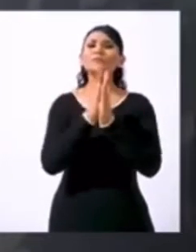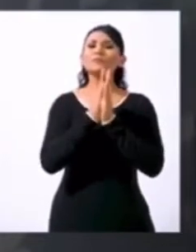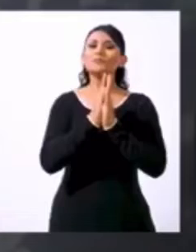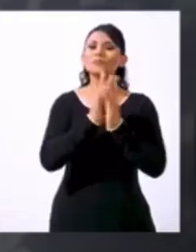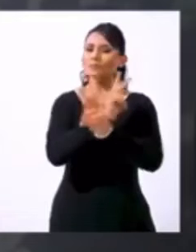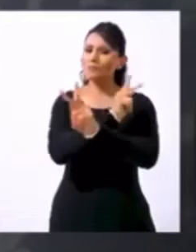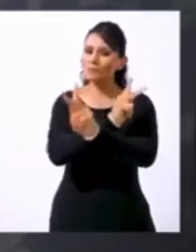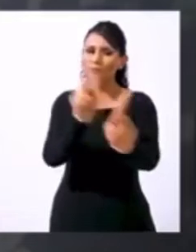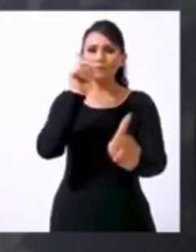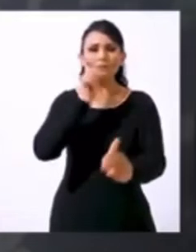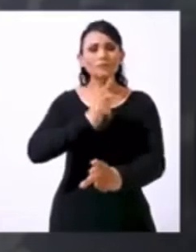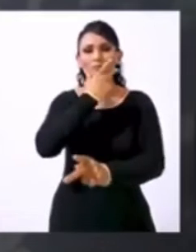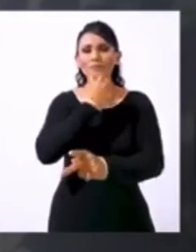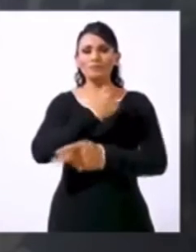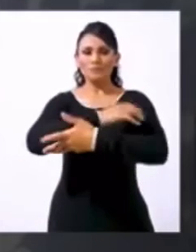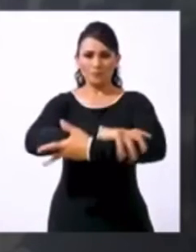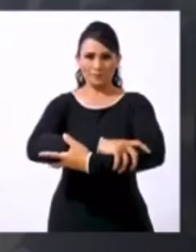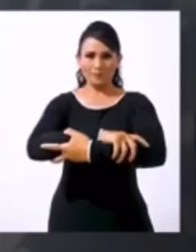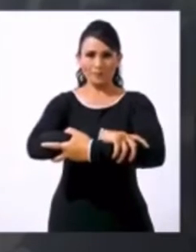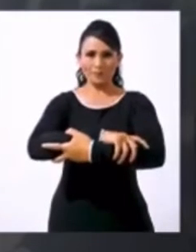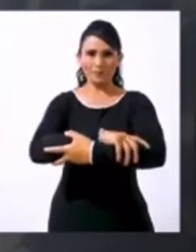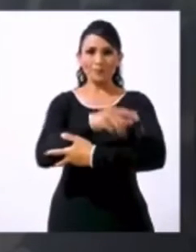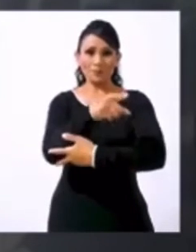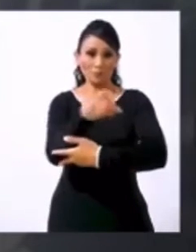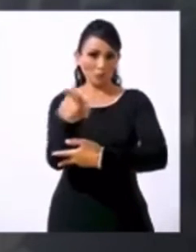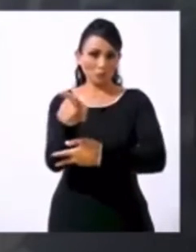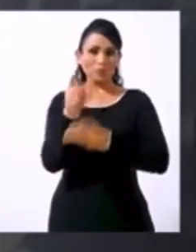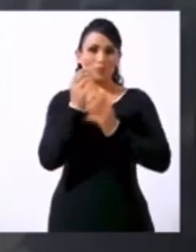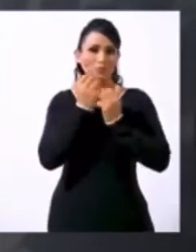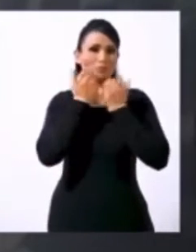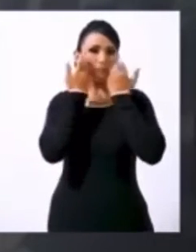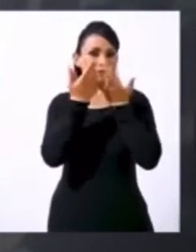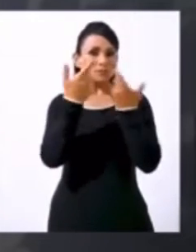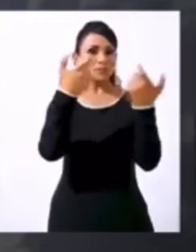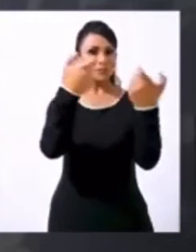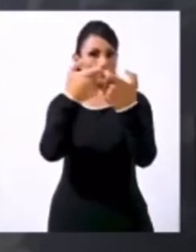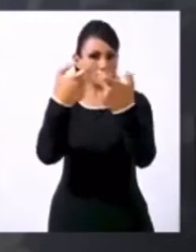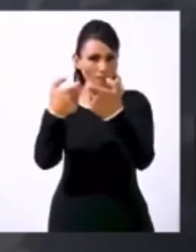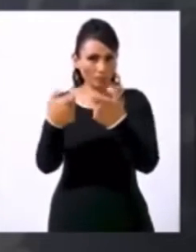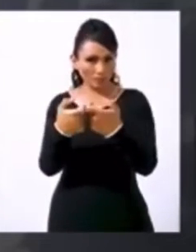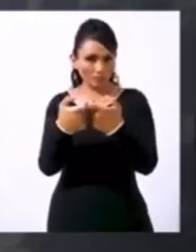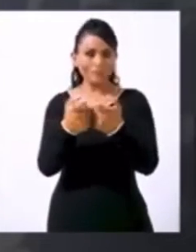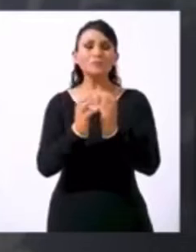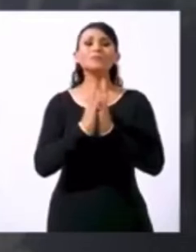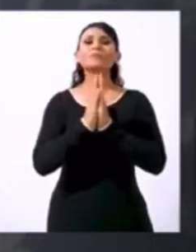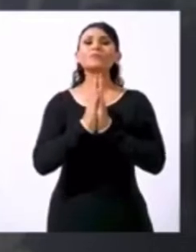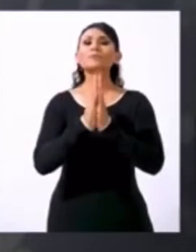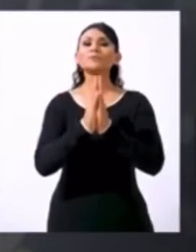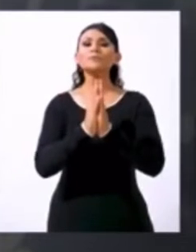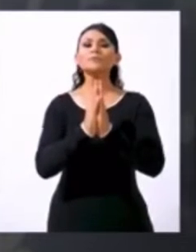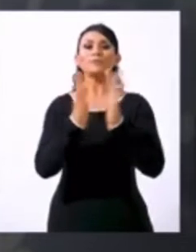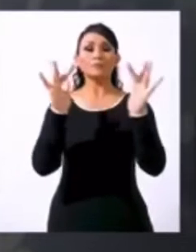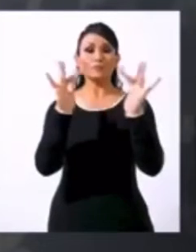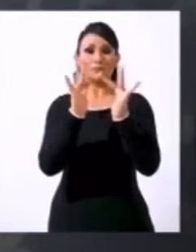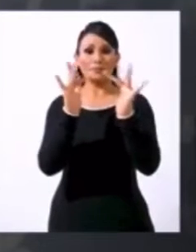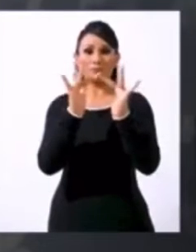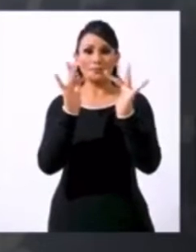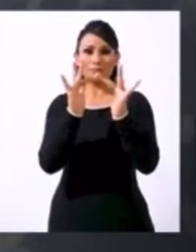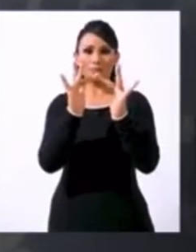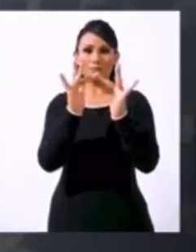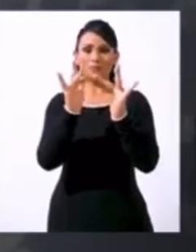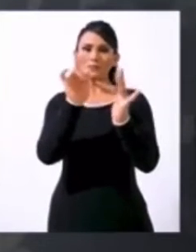de todas y todos. Quienes estén en condiciones de aportar, les pido que ingresen a nuestro